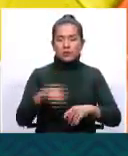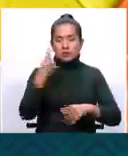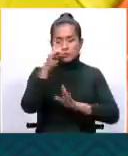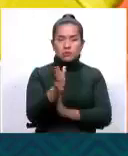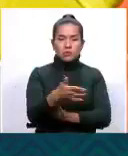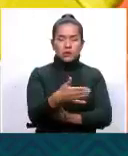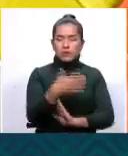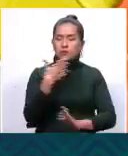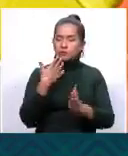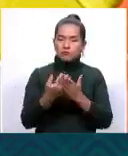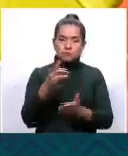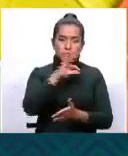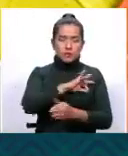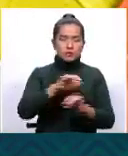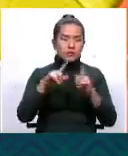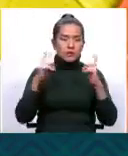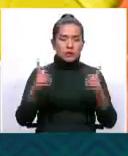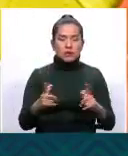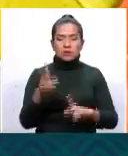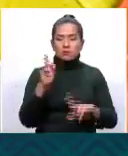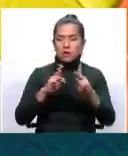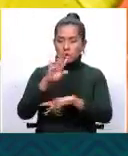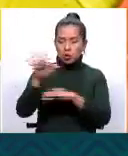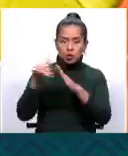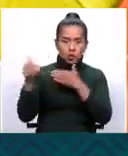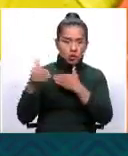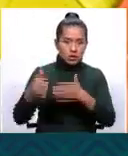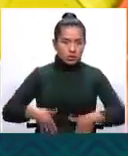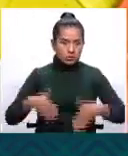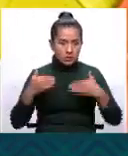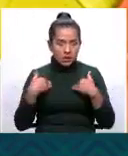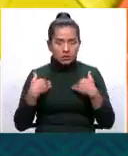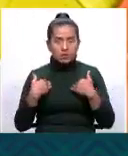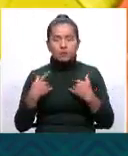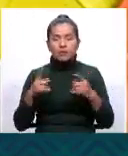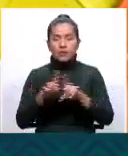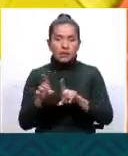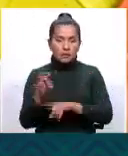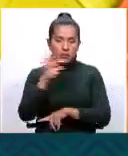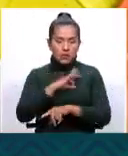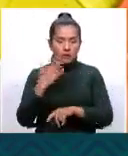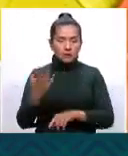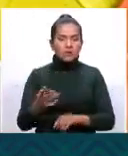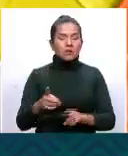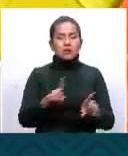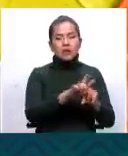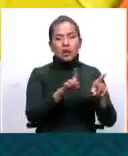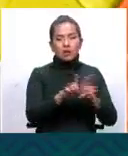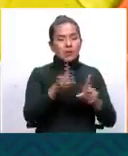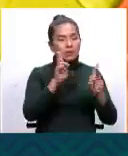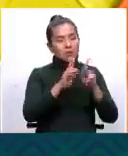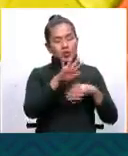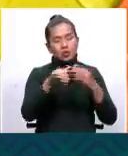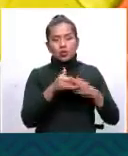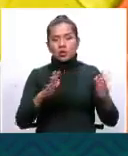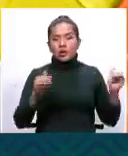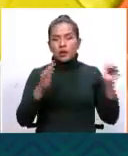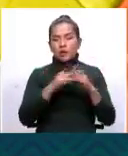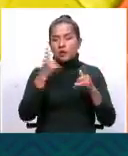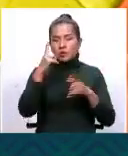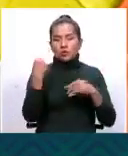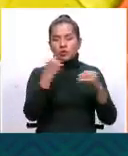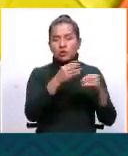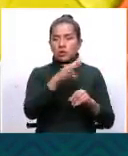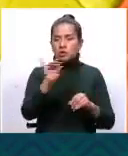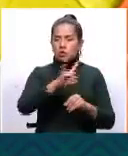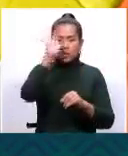grandes beneficios, no solamente para la población que vive cerca del lago Titicaca, sino para la población de La Paz y para Bolivia